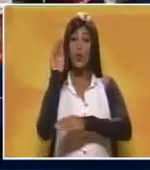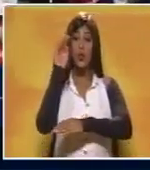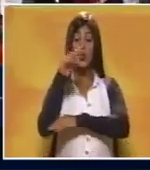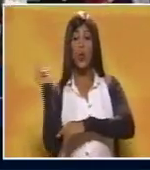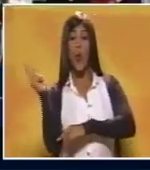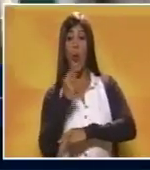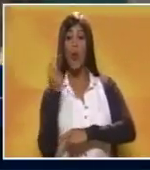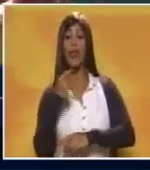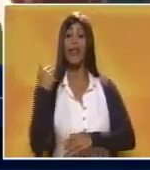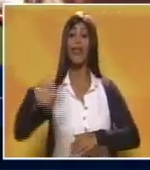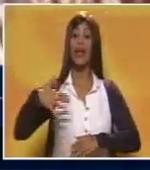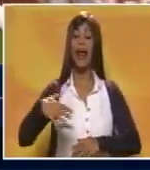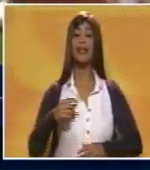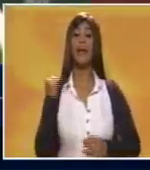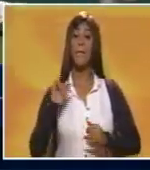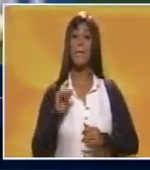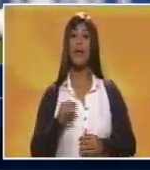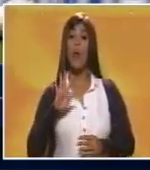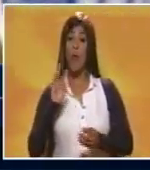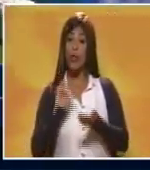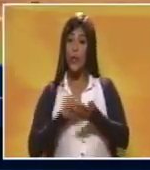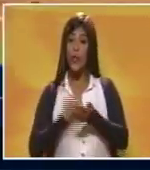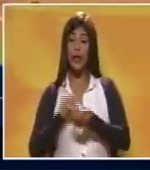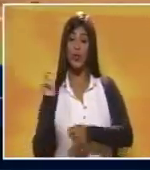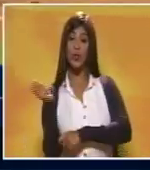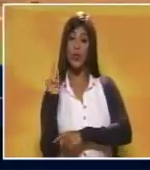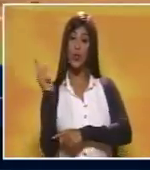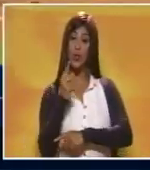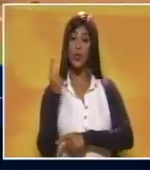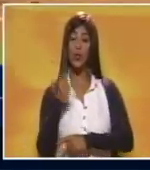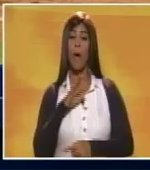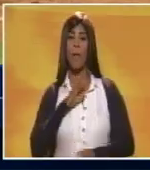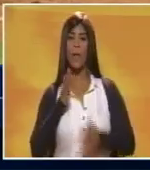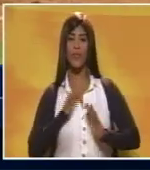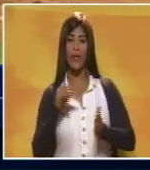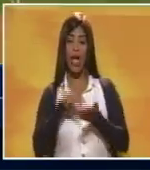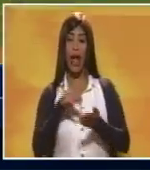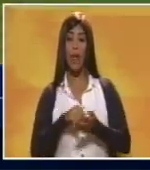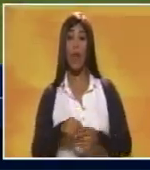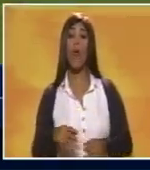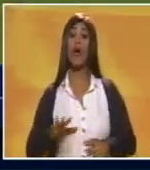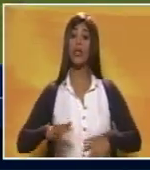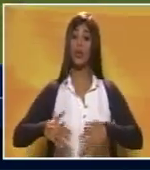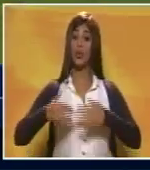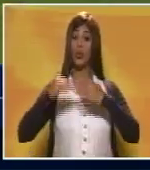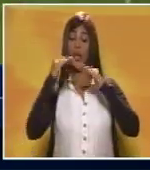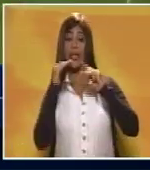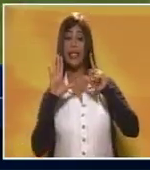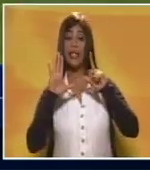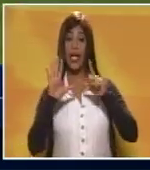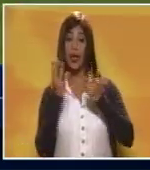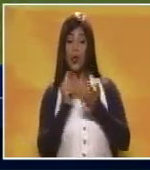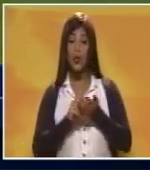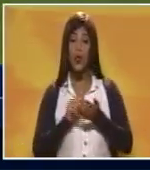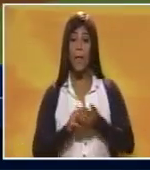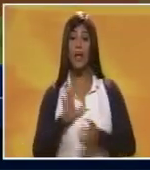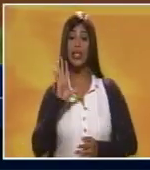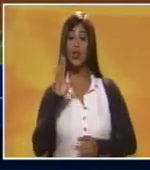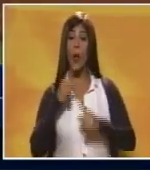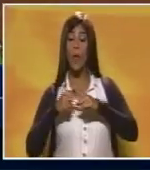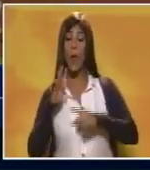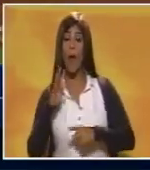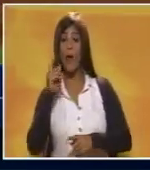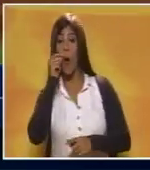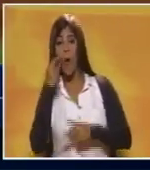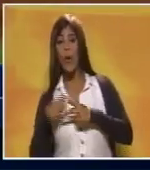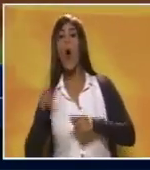la derecha. Cuarto vuelo a cercas del año para el carabobeño. En el séptimo, ya con la pizarra 5-4 para Filadelfia, Odubel